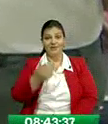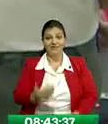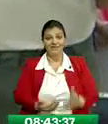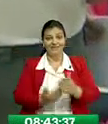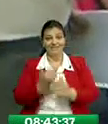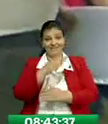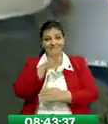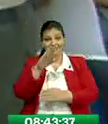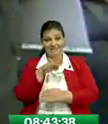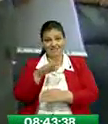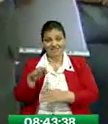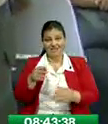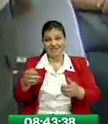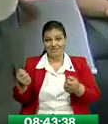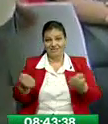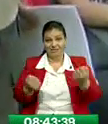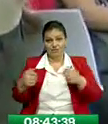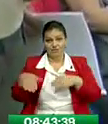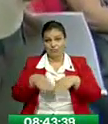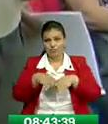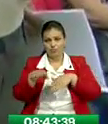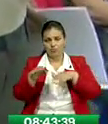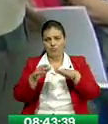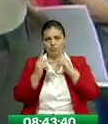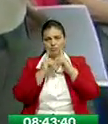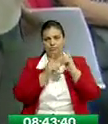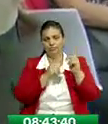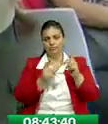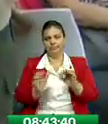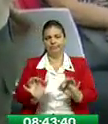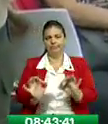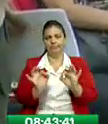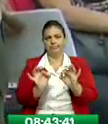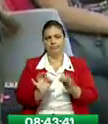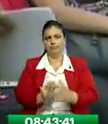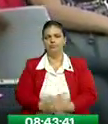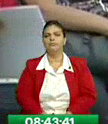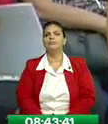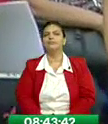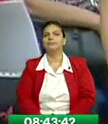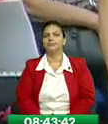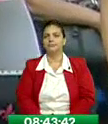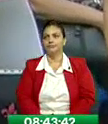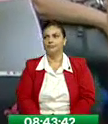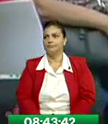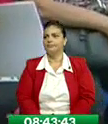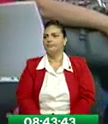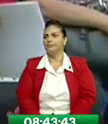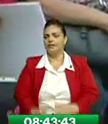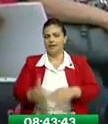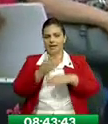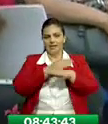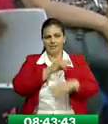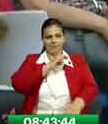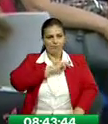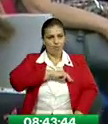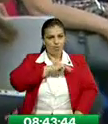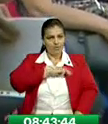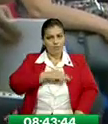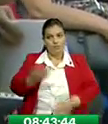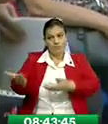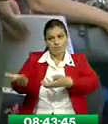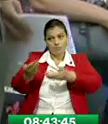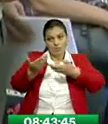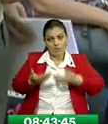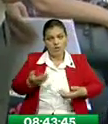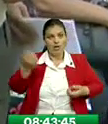camionetas, ustedes están utilizando esas camionetas que vienen de parte del municipio de Guayaquil. Efectivamente, en un momento que ya salgan en circulación las camionetas, son distribuidas equitativamente